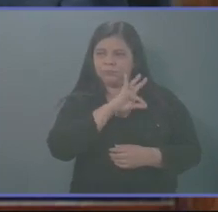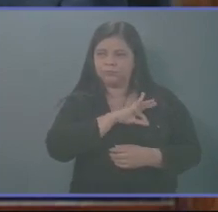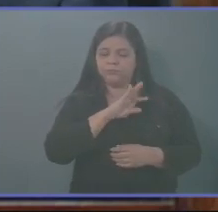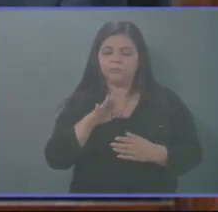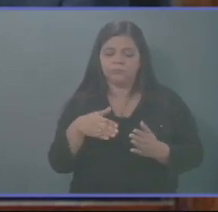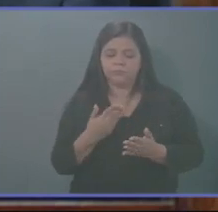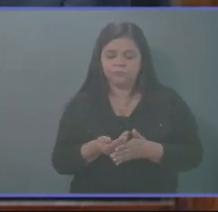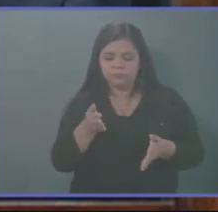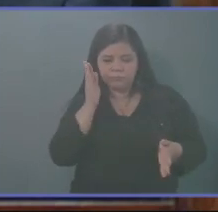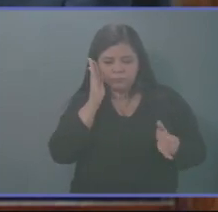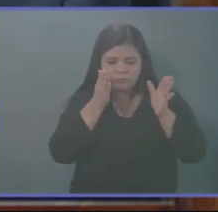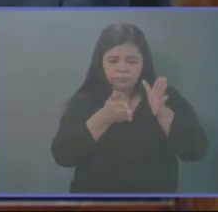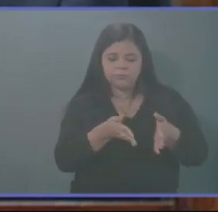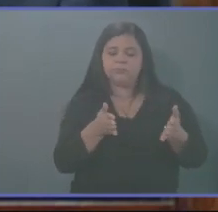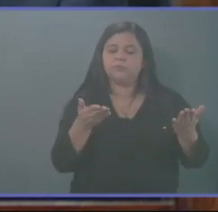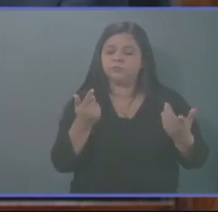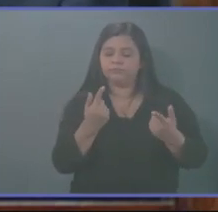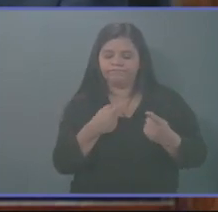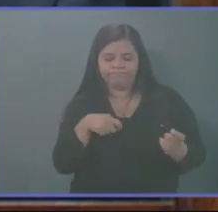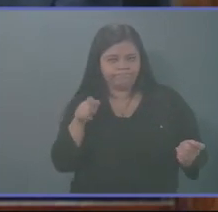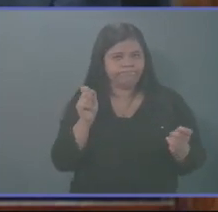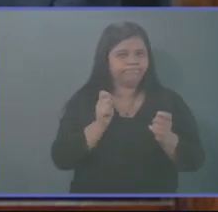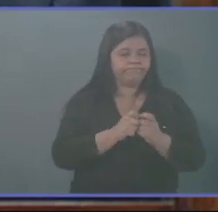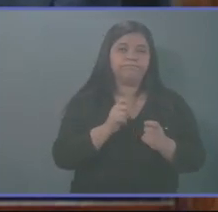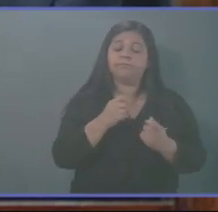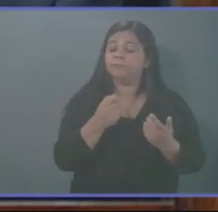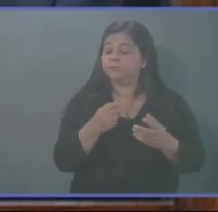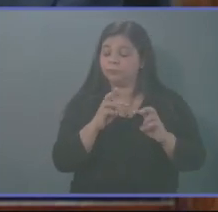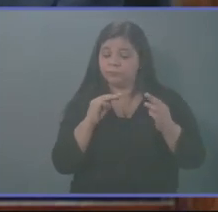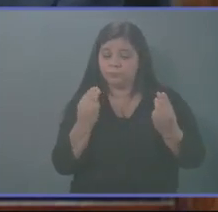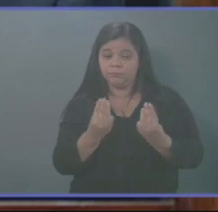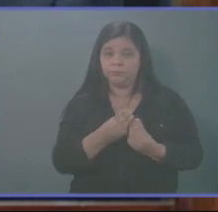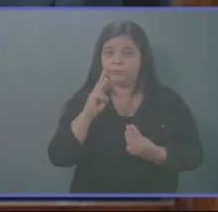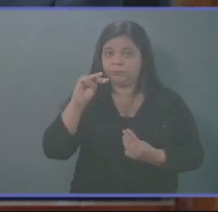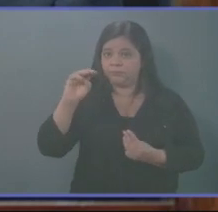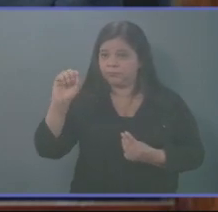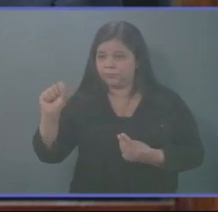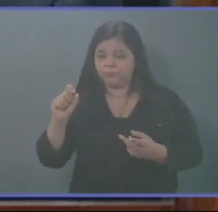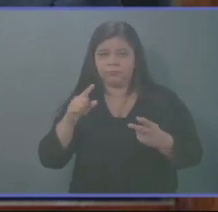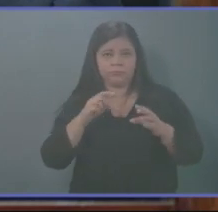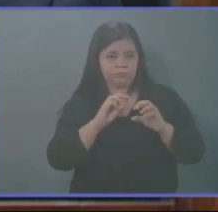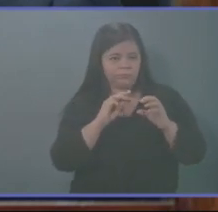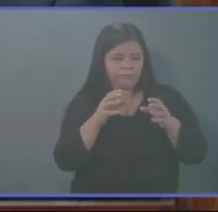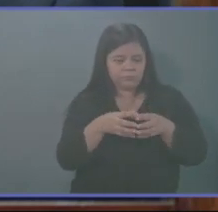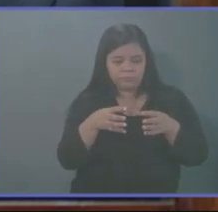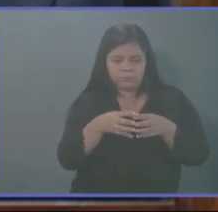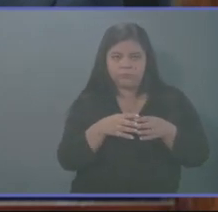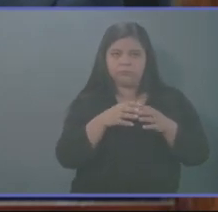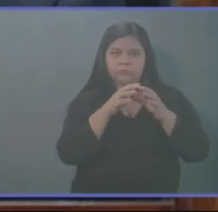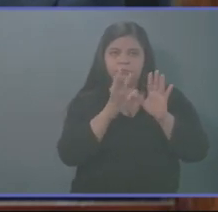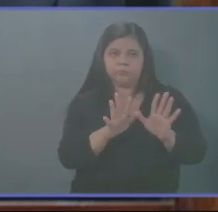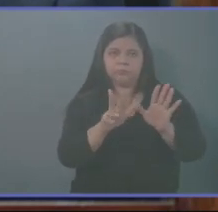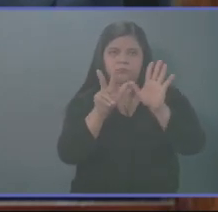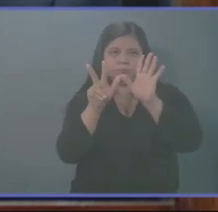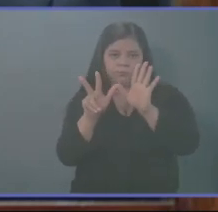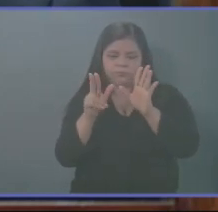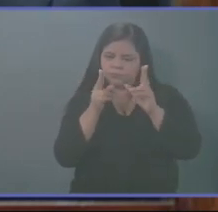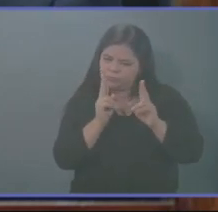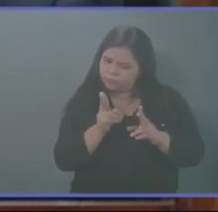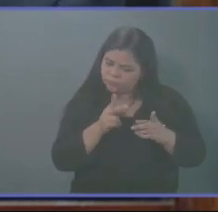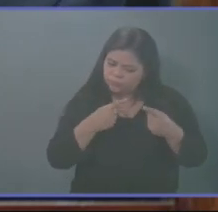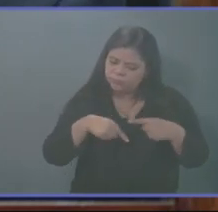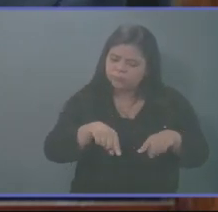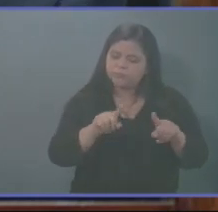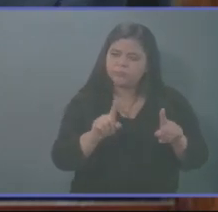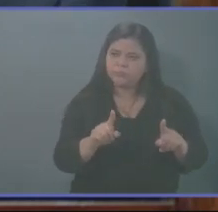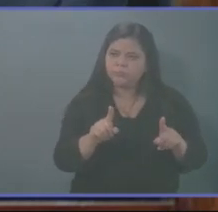va encaminada en el caso en concreto a que la Mara Salvatrucha y la Pandilla 18 se mantuvieran en las mismas condiciones o